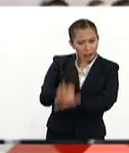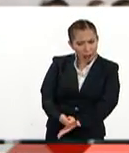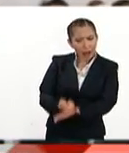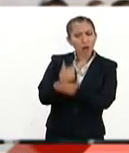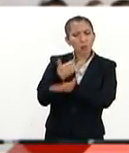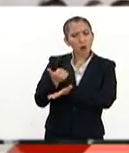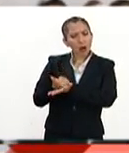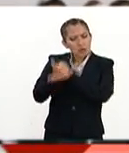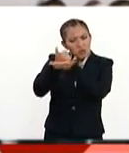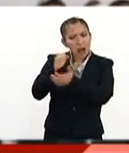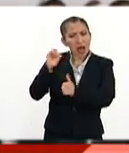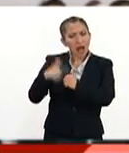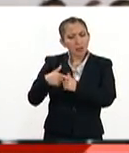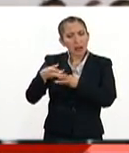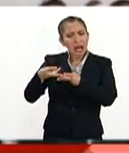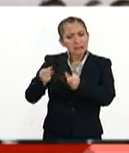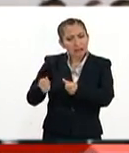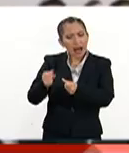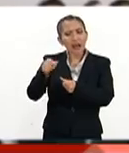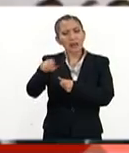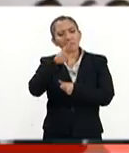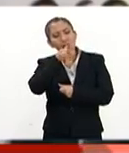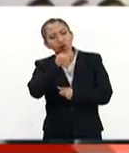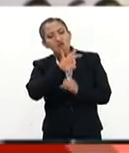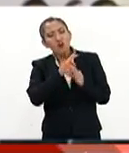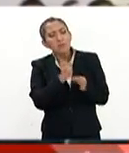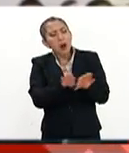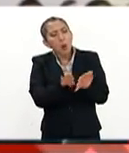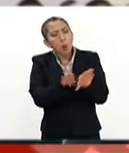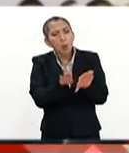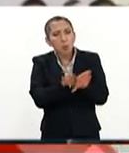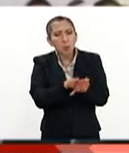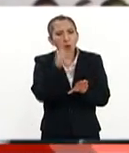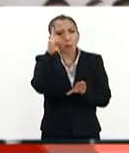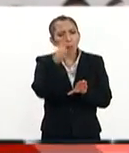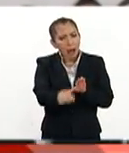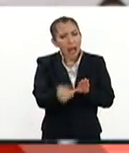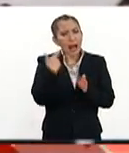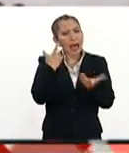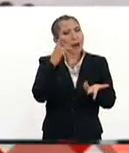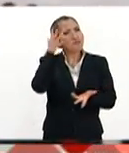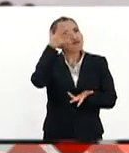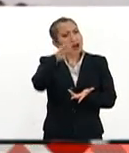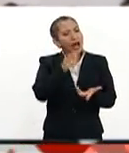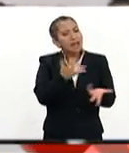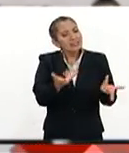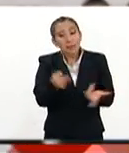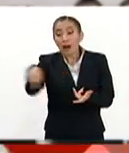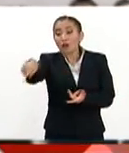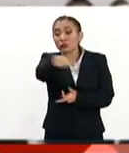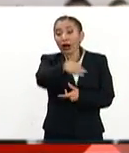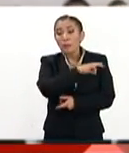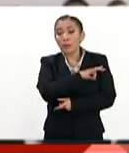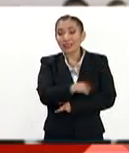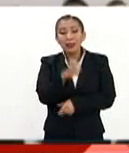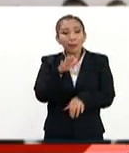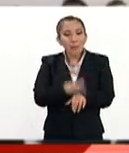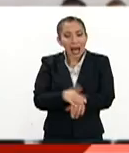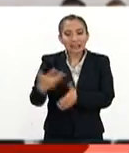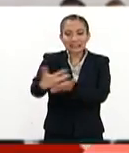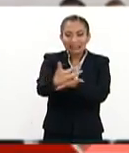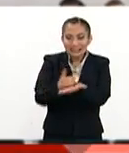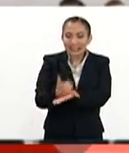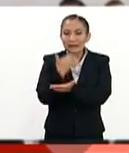atemperar ese gasto, de buscar mejores formas de encararlo, para que ustedes tengan más